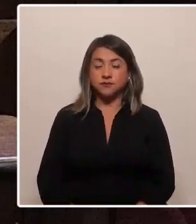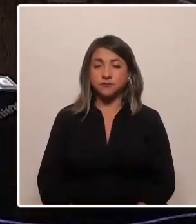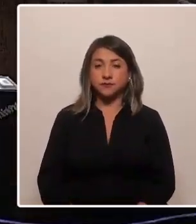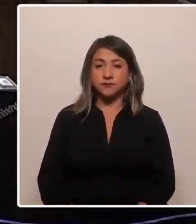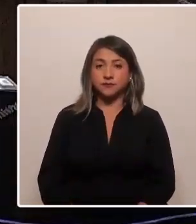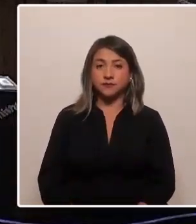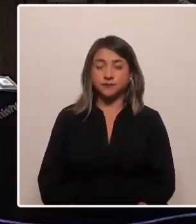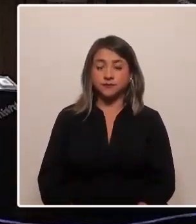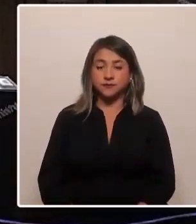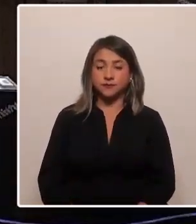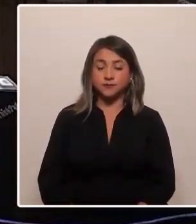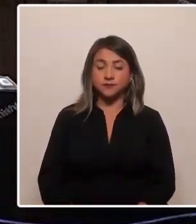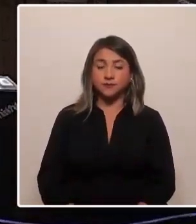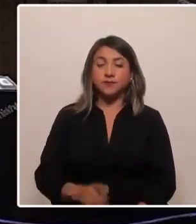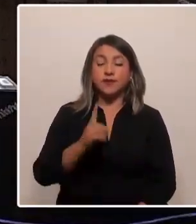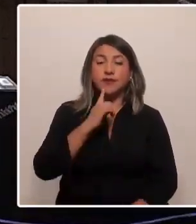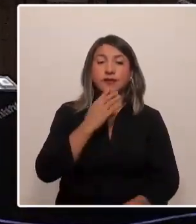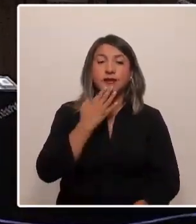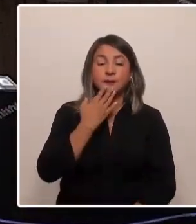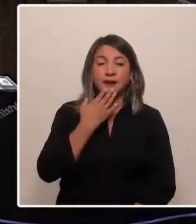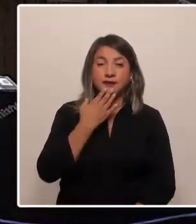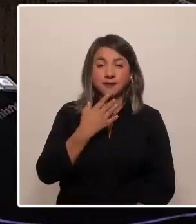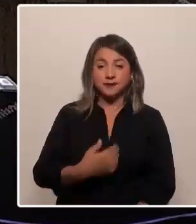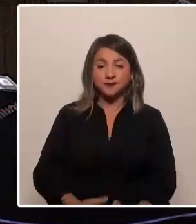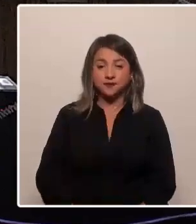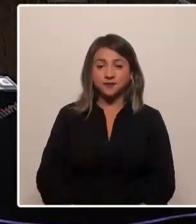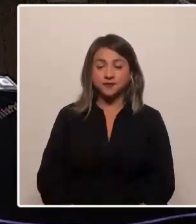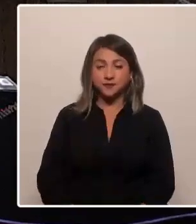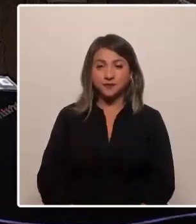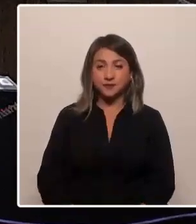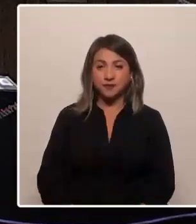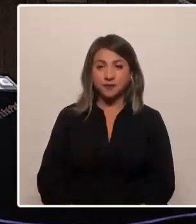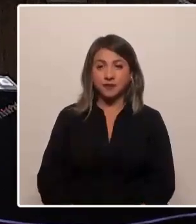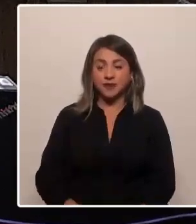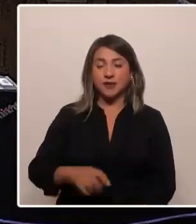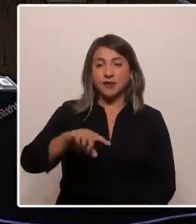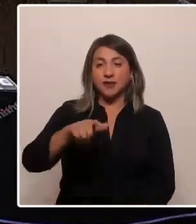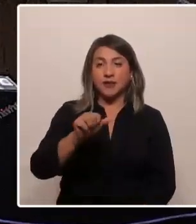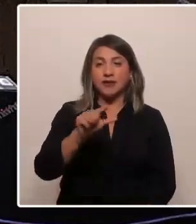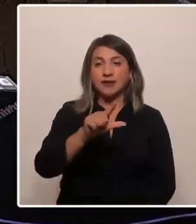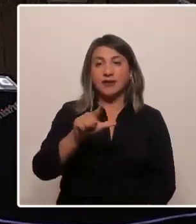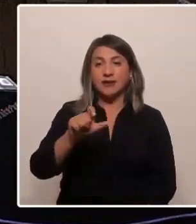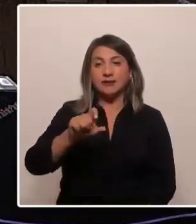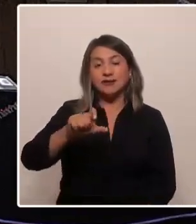Tiene la palabra el convencional Félix Galleguillos.